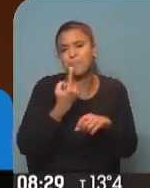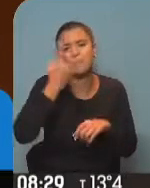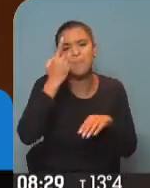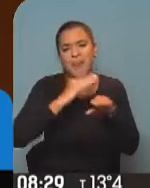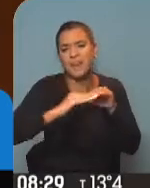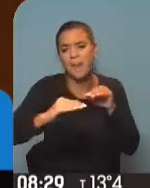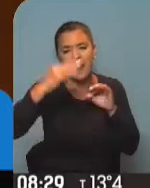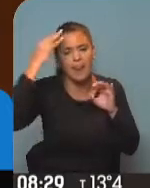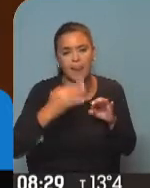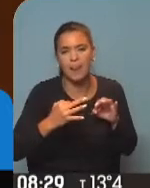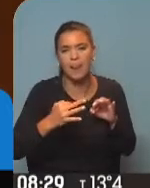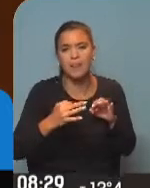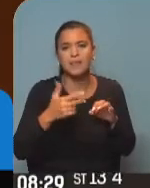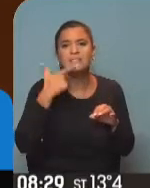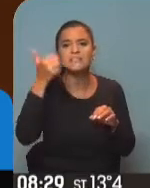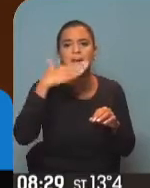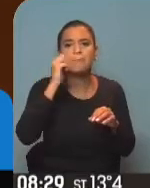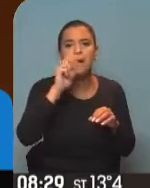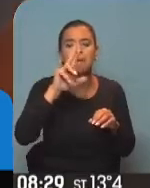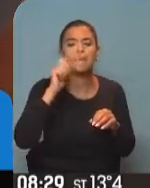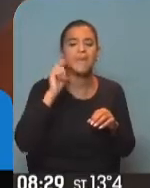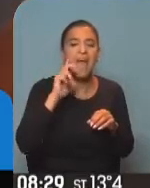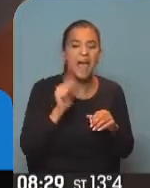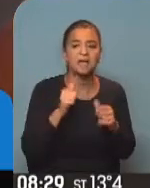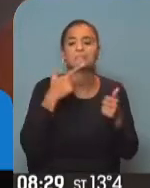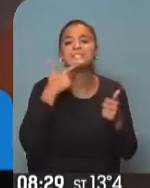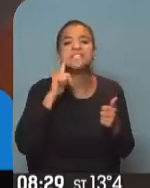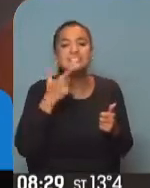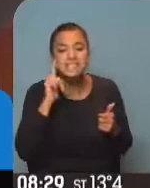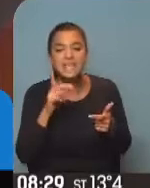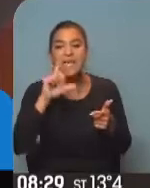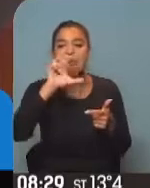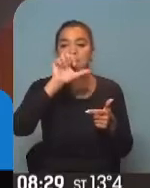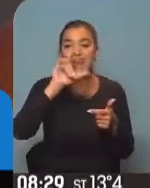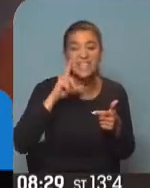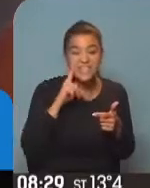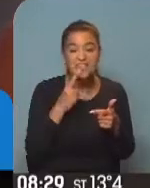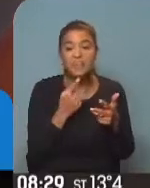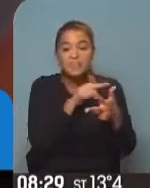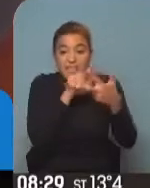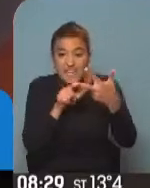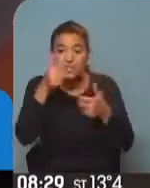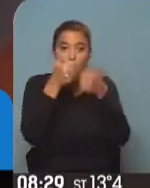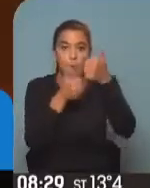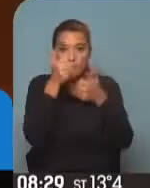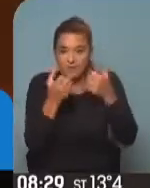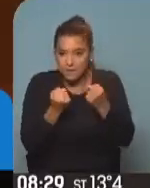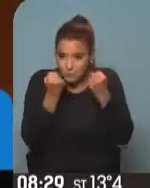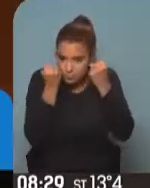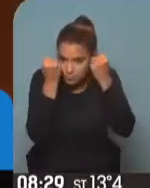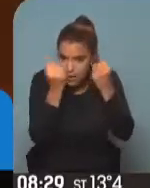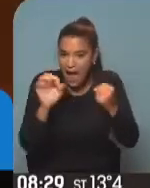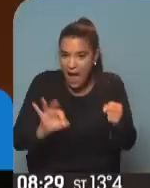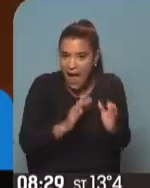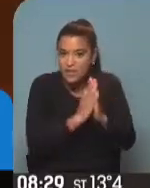son samba ver a sisi y karun bye completen esas comparsas por lo tanto hay un esmero durante todo el año de